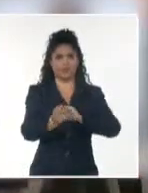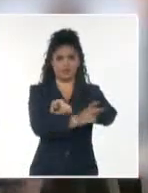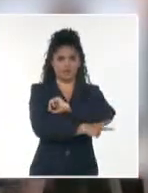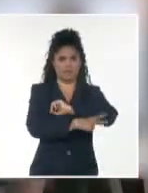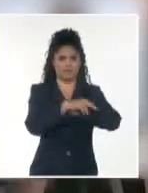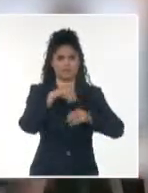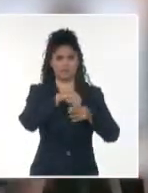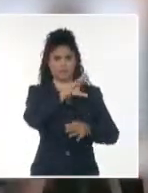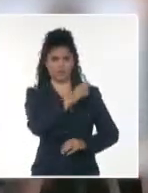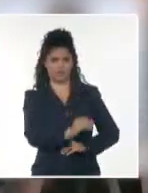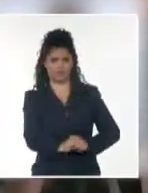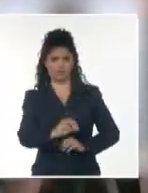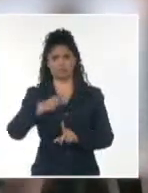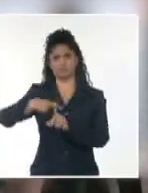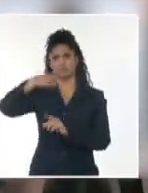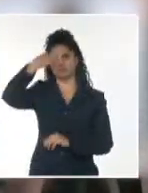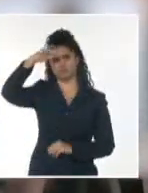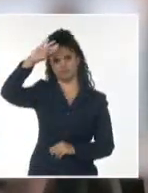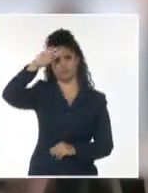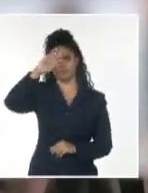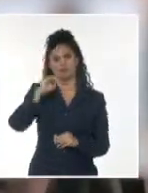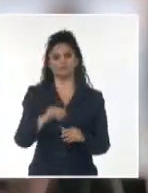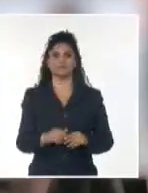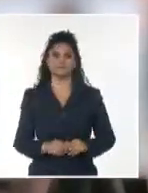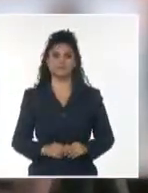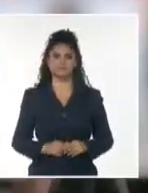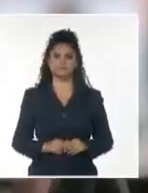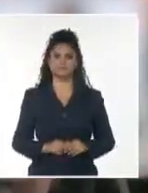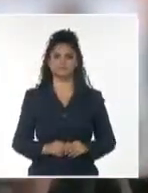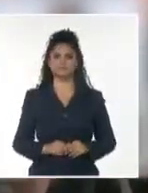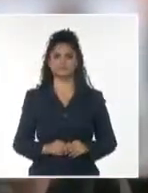y el caribeño. Lisbeth Aviague, Canal Cubano de Noticias.